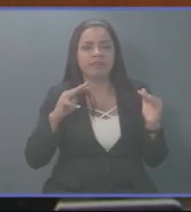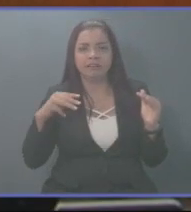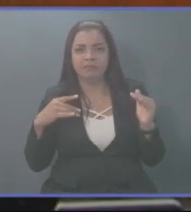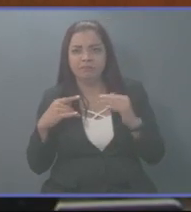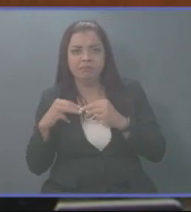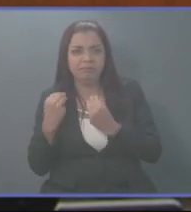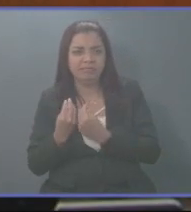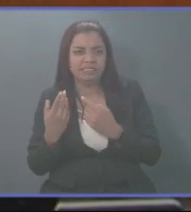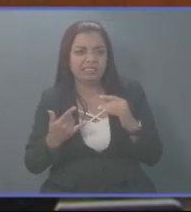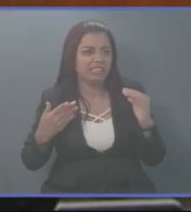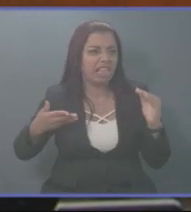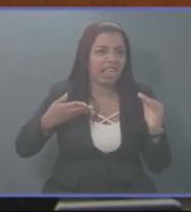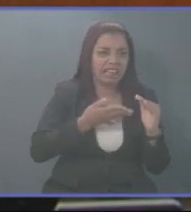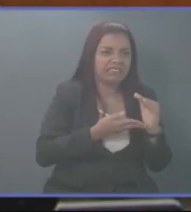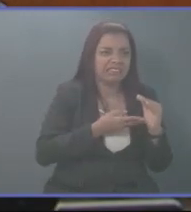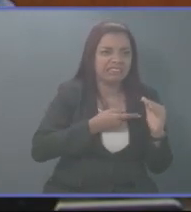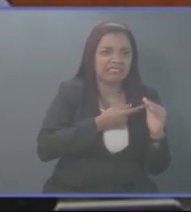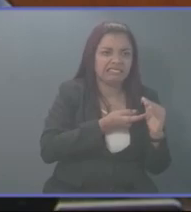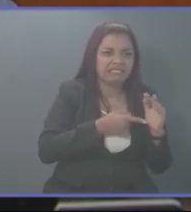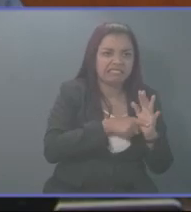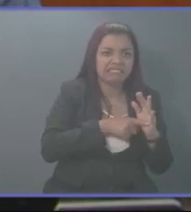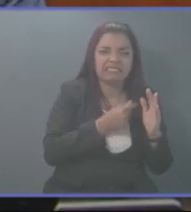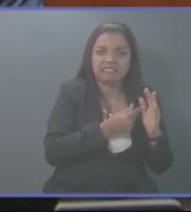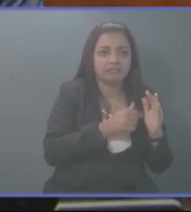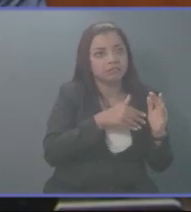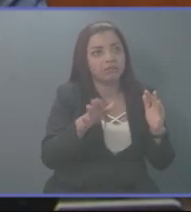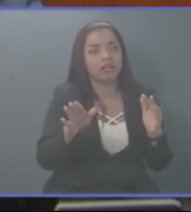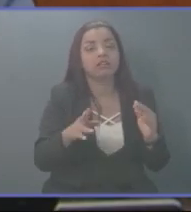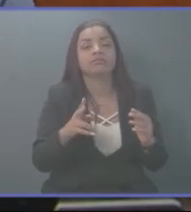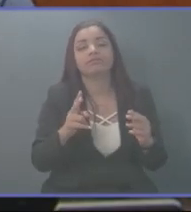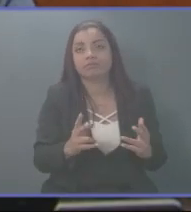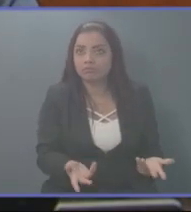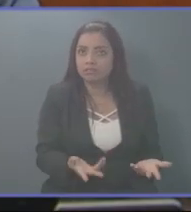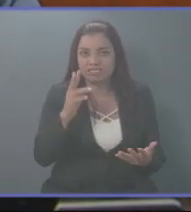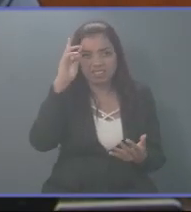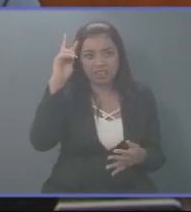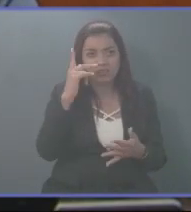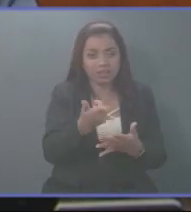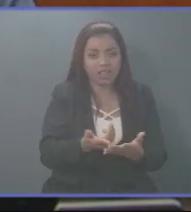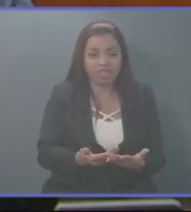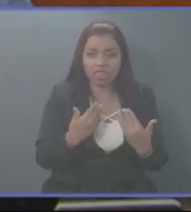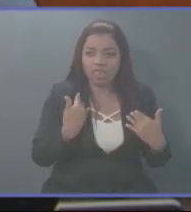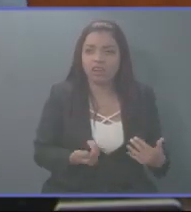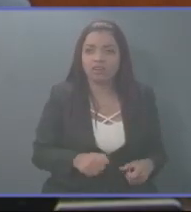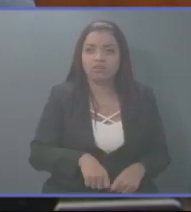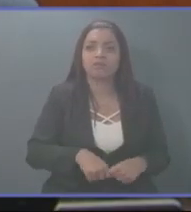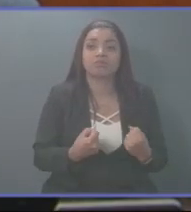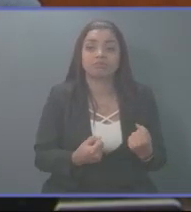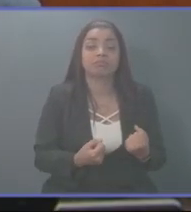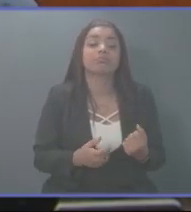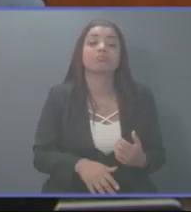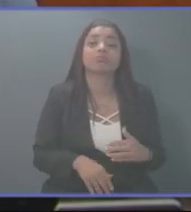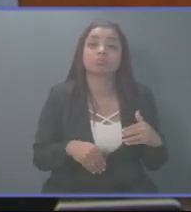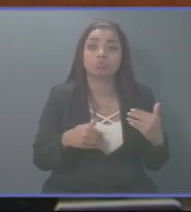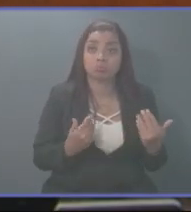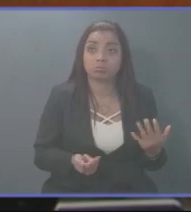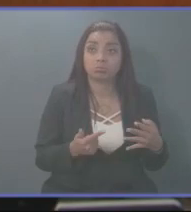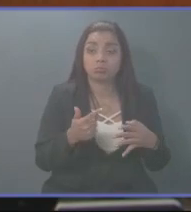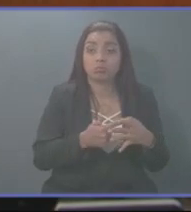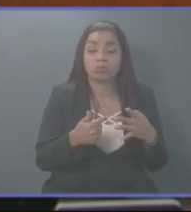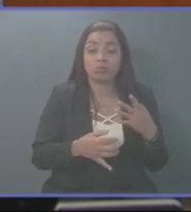que le han sido reconocidos a una persona en la Constitución de la República, en razón de lo cual una